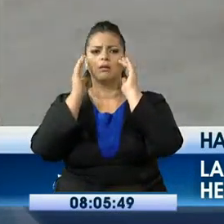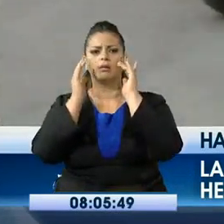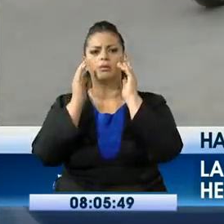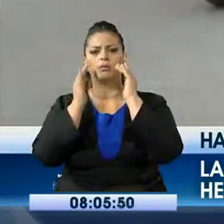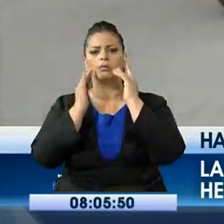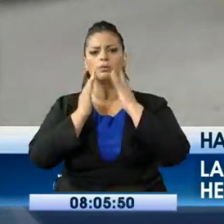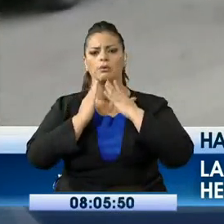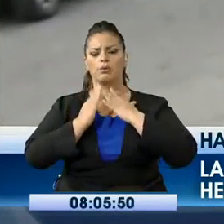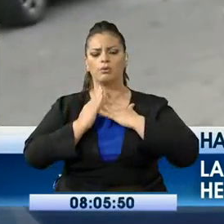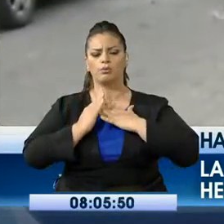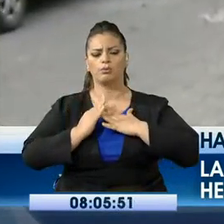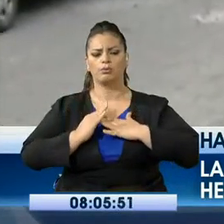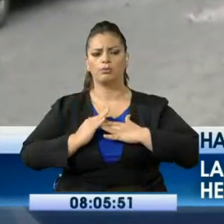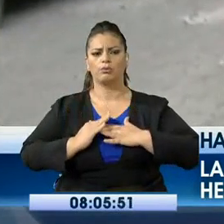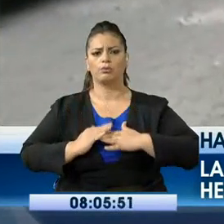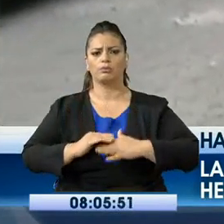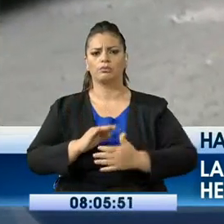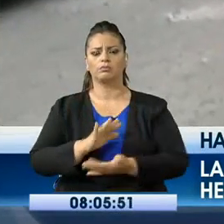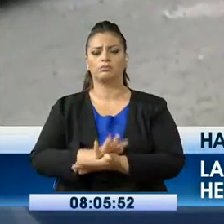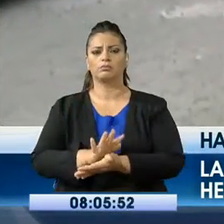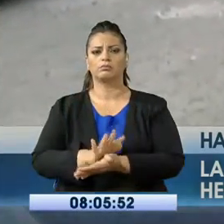experiencias no se vuelvan a repetir informó julio césar ahora